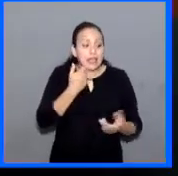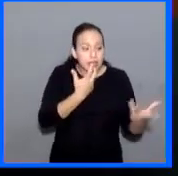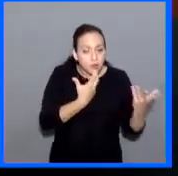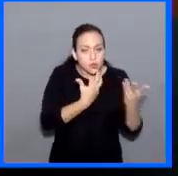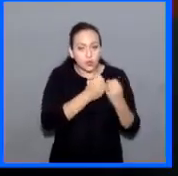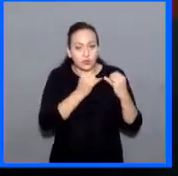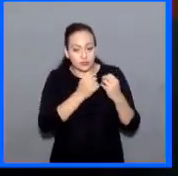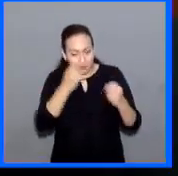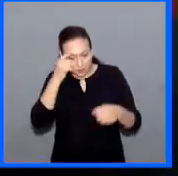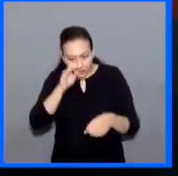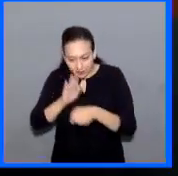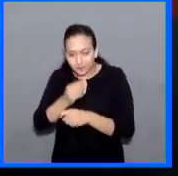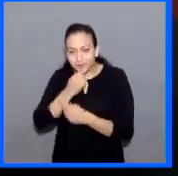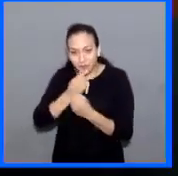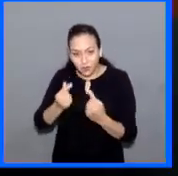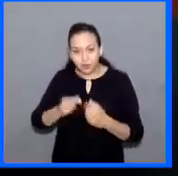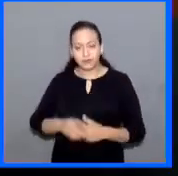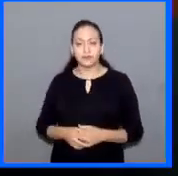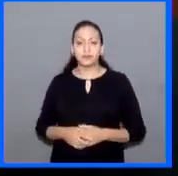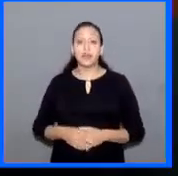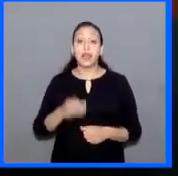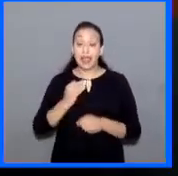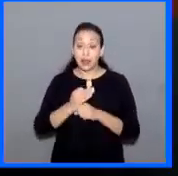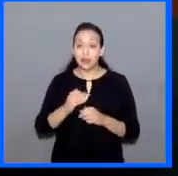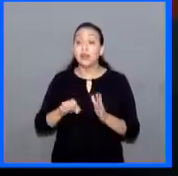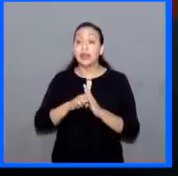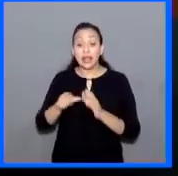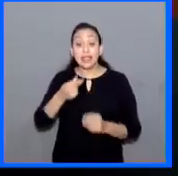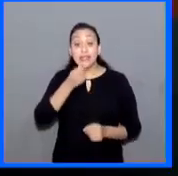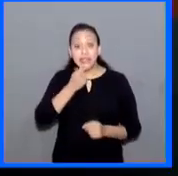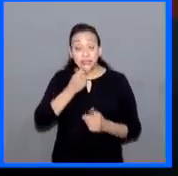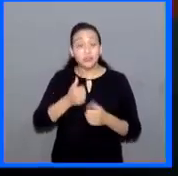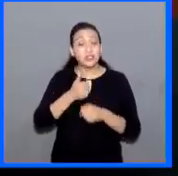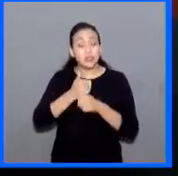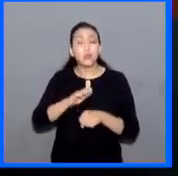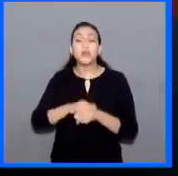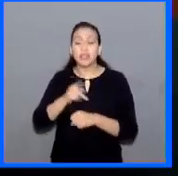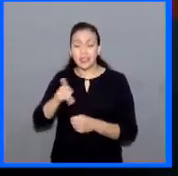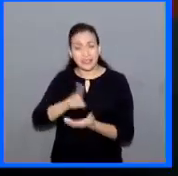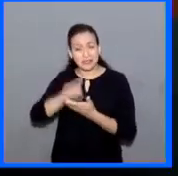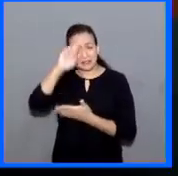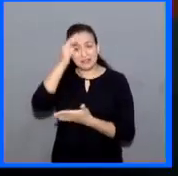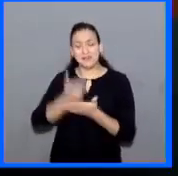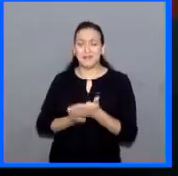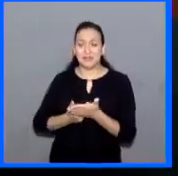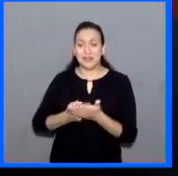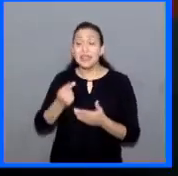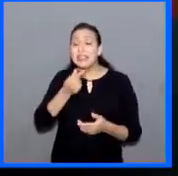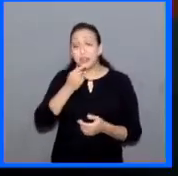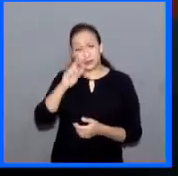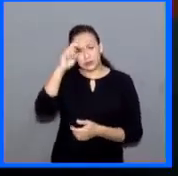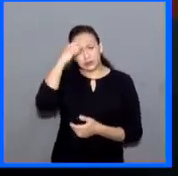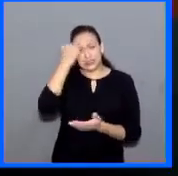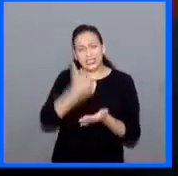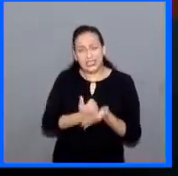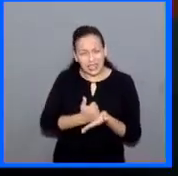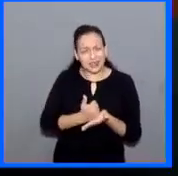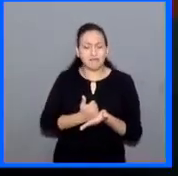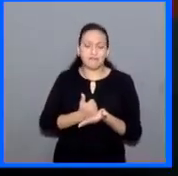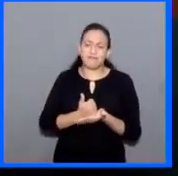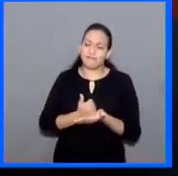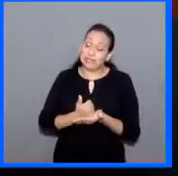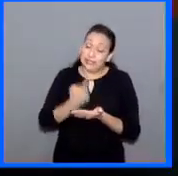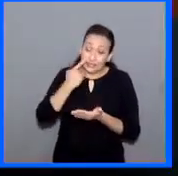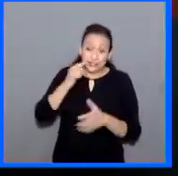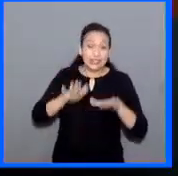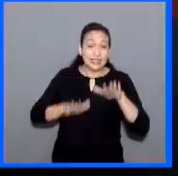específico estamos tratando con personas víctimas de delito y que precisamente por el trauma, pues muchas veces